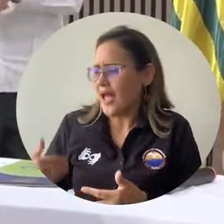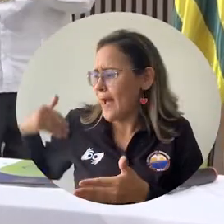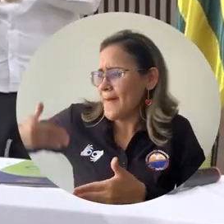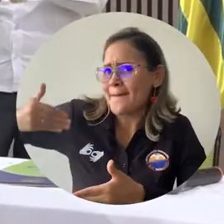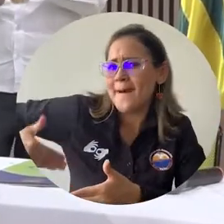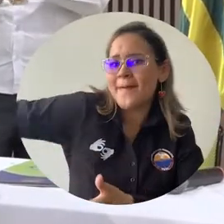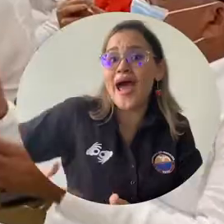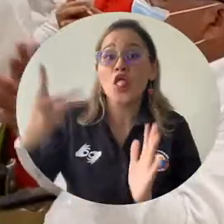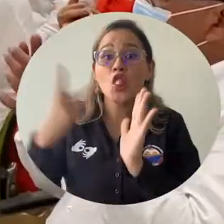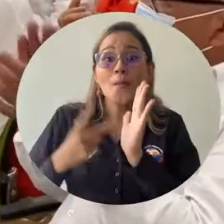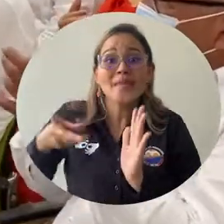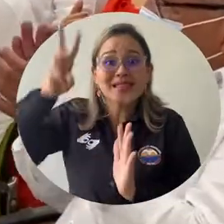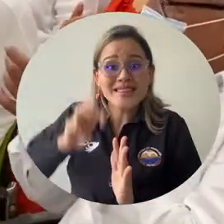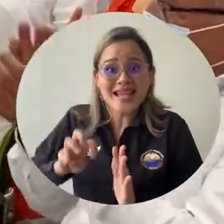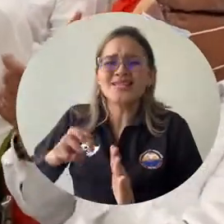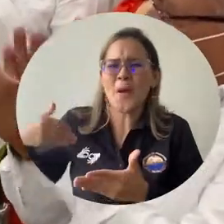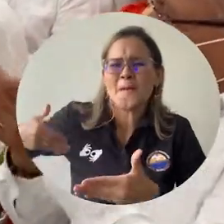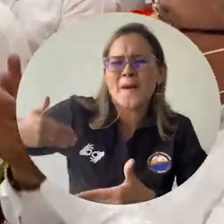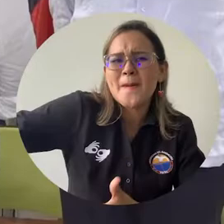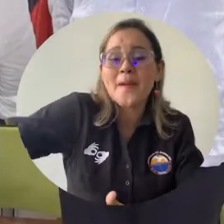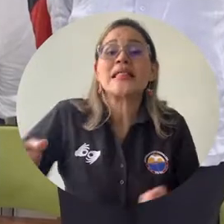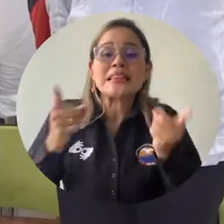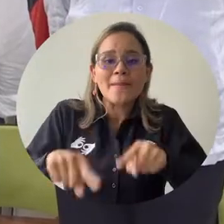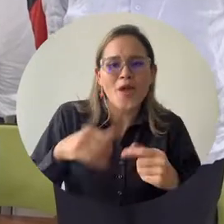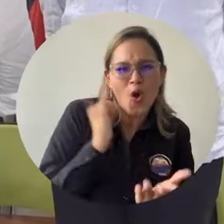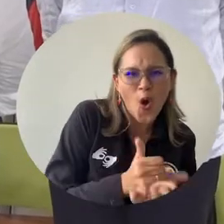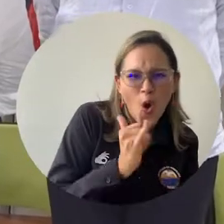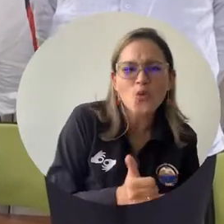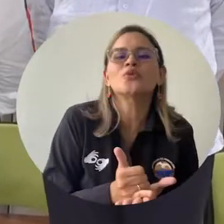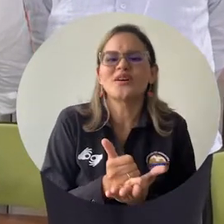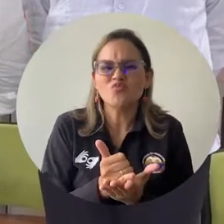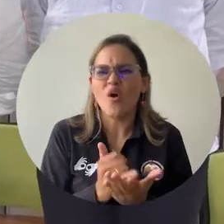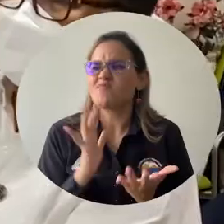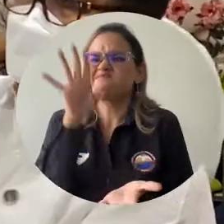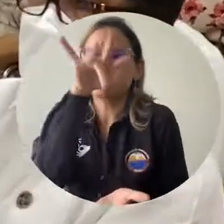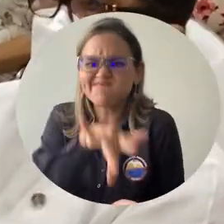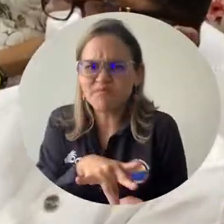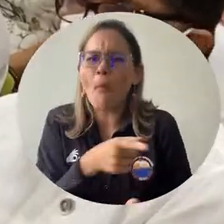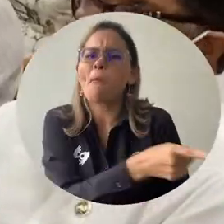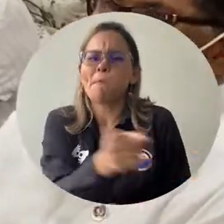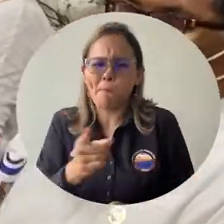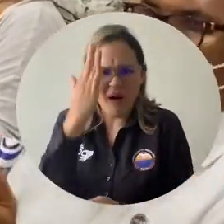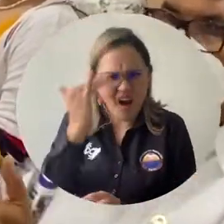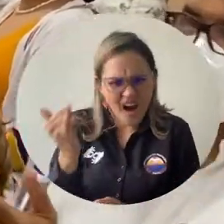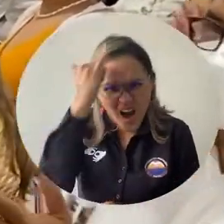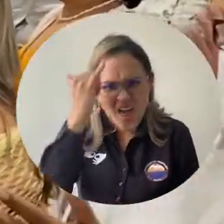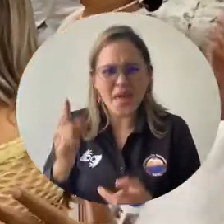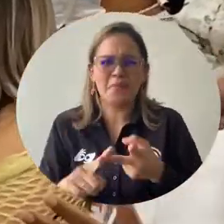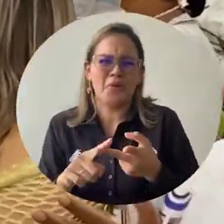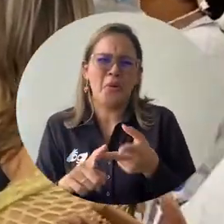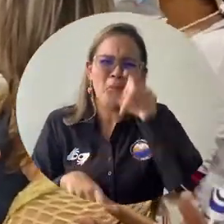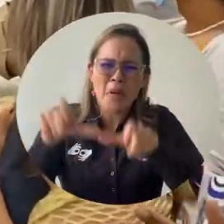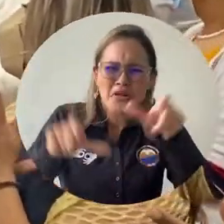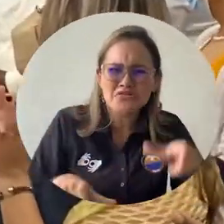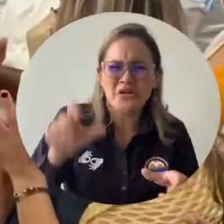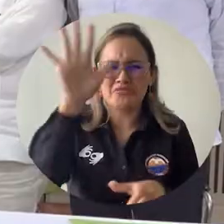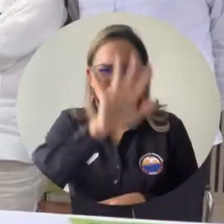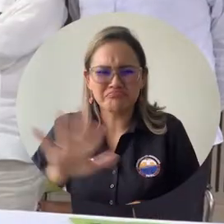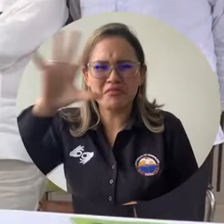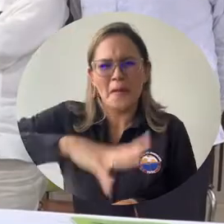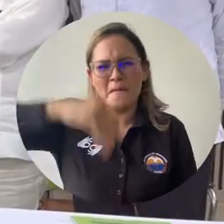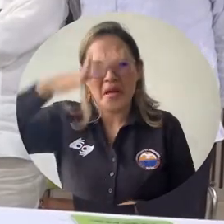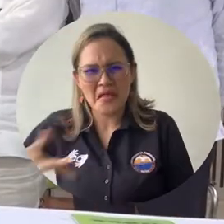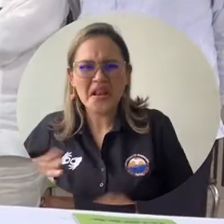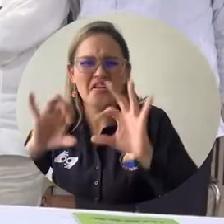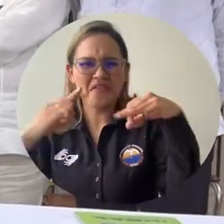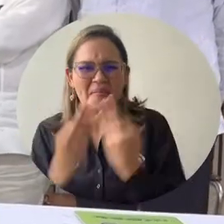y recibió en un acto solemne presidido por la Junta Directiva, al que asistieron miembros de la comunidad académica, gremios del departamento y